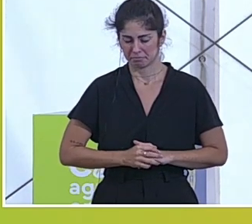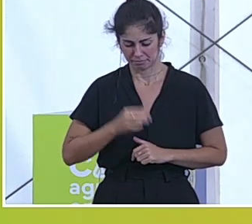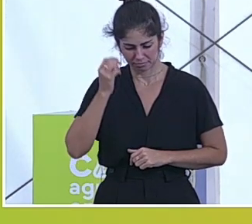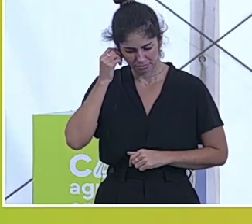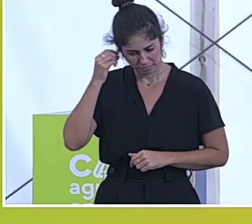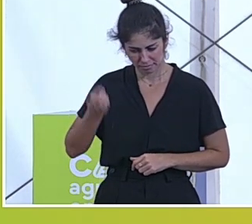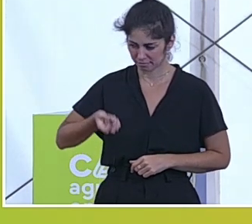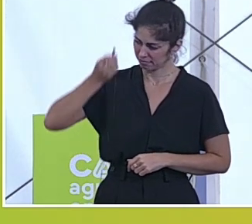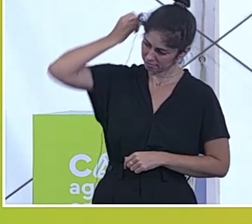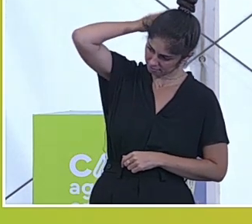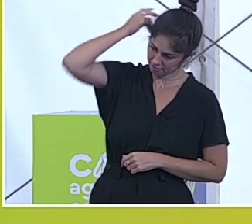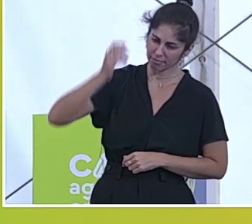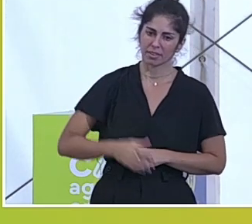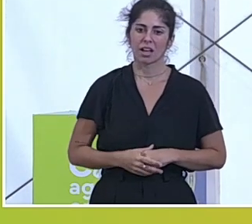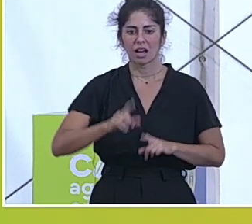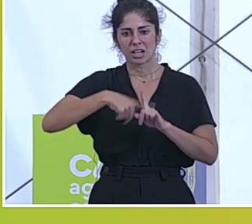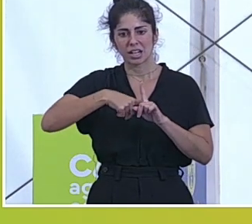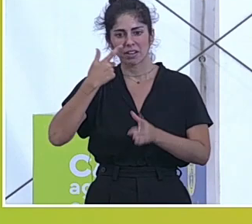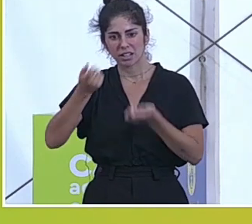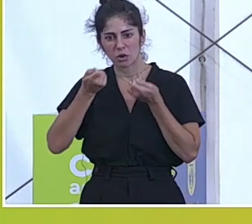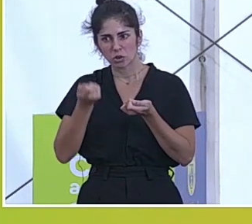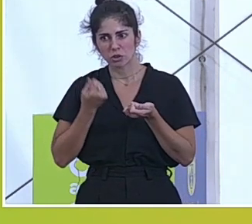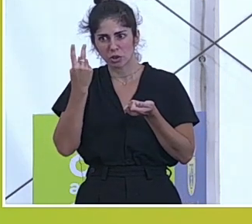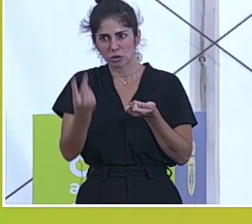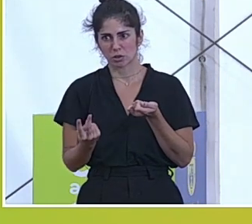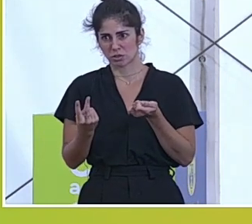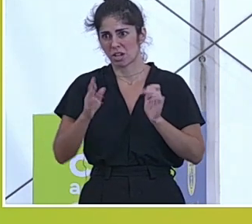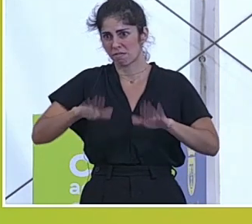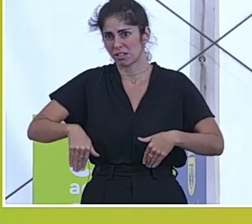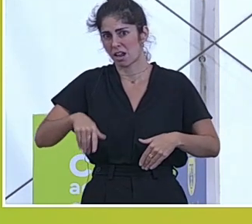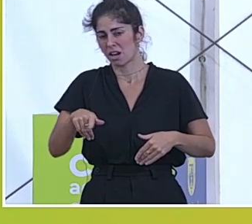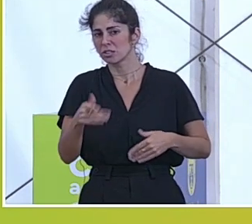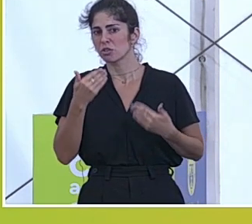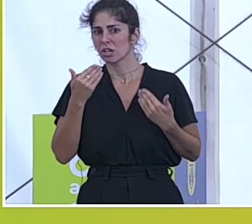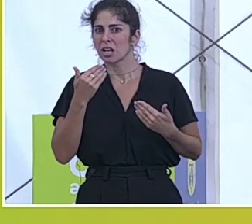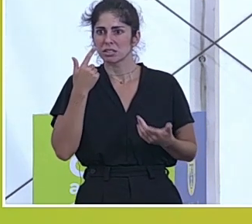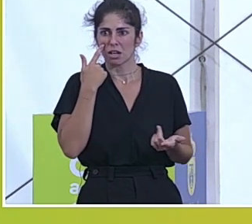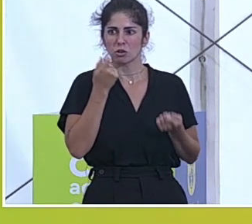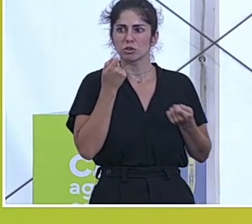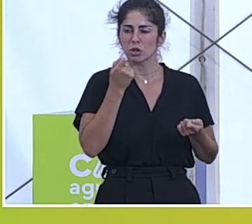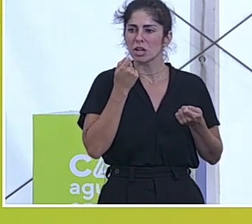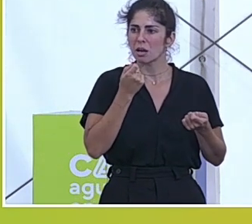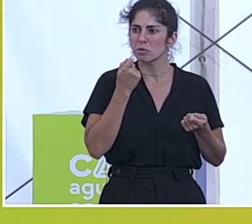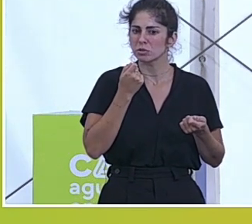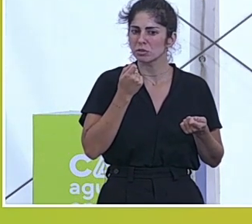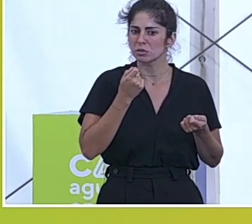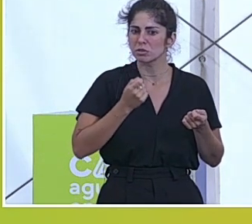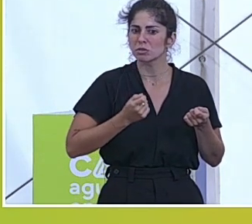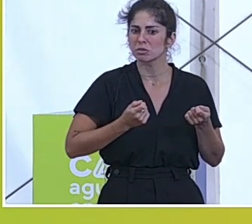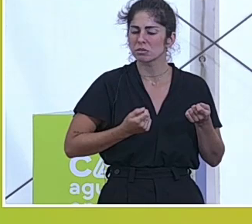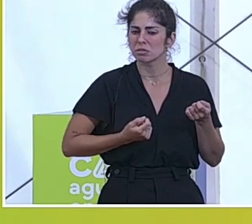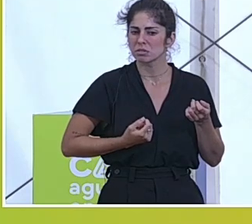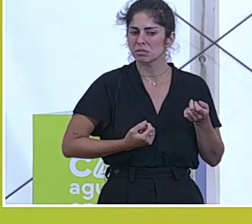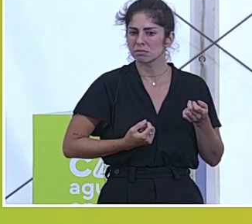bajo nivel, que fundamentalmente lo que nos permite es controlar frecuencias y voltajes, y otro sistema de gestión a alto nivel, que es el que